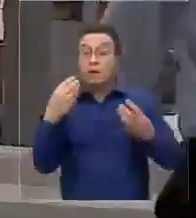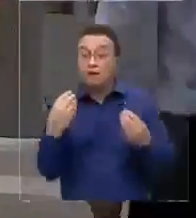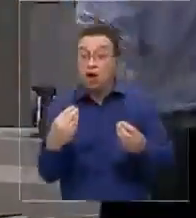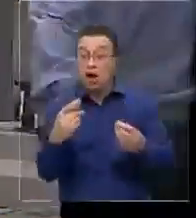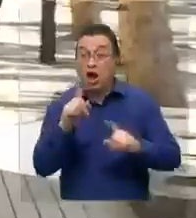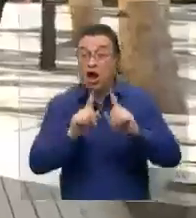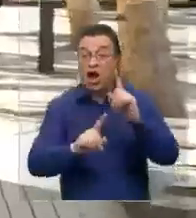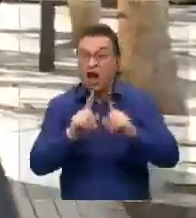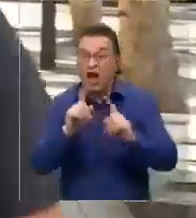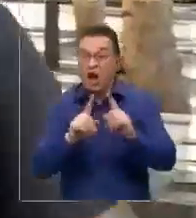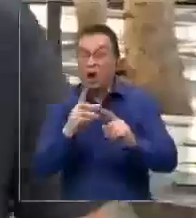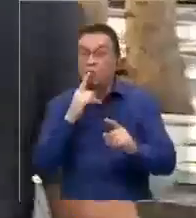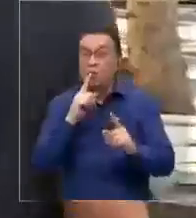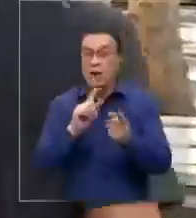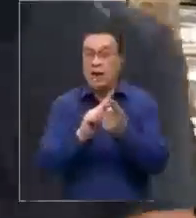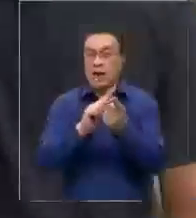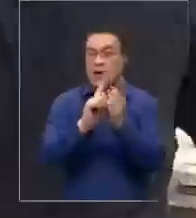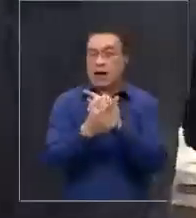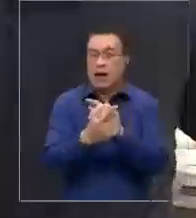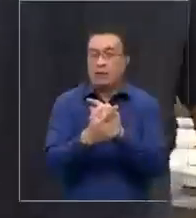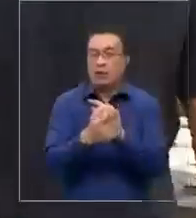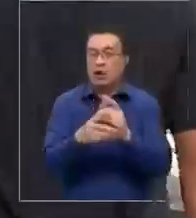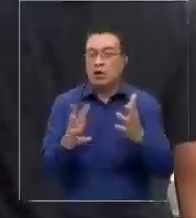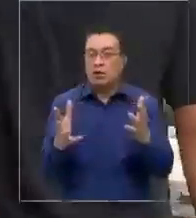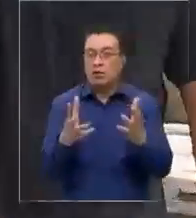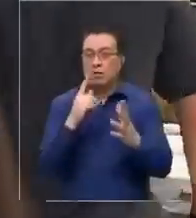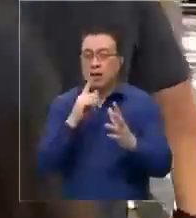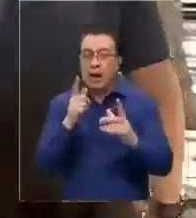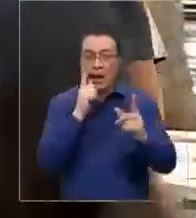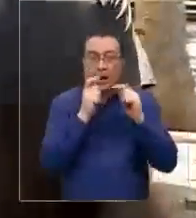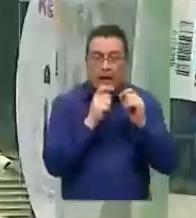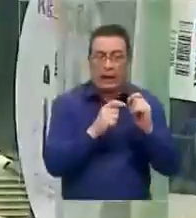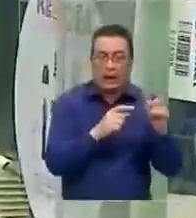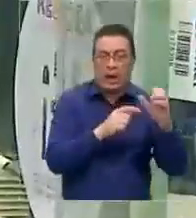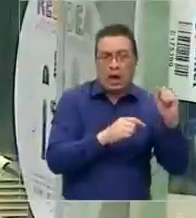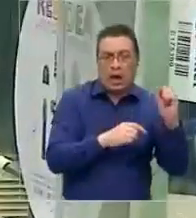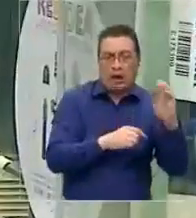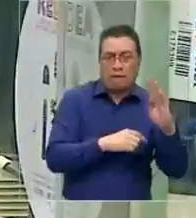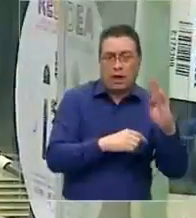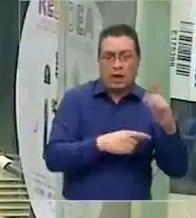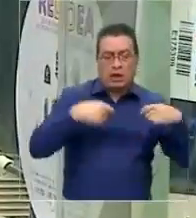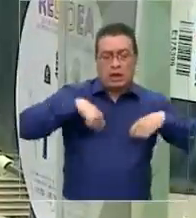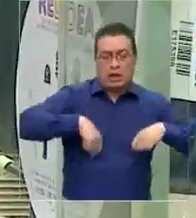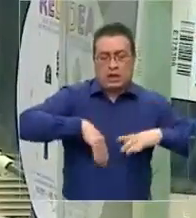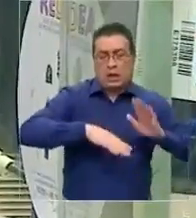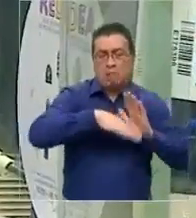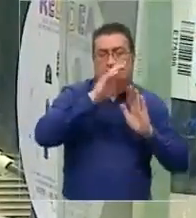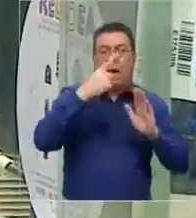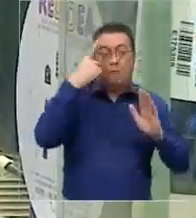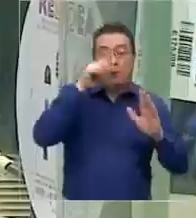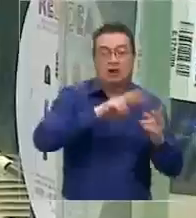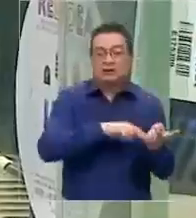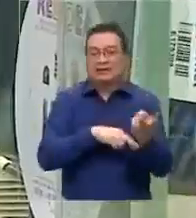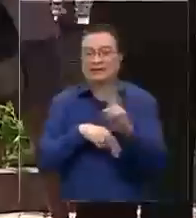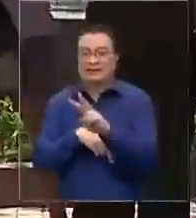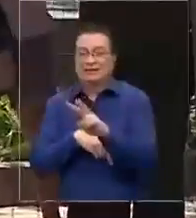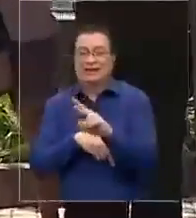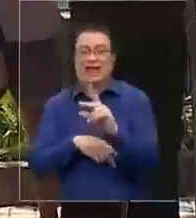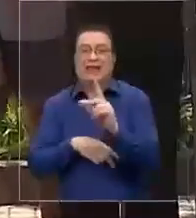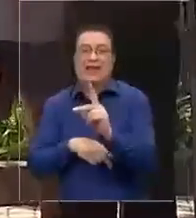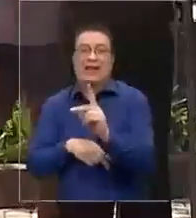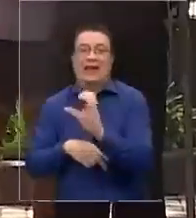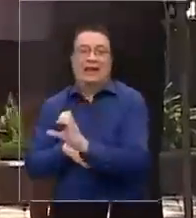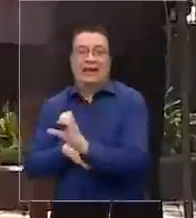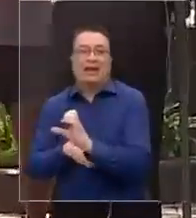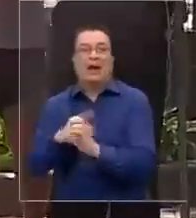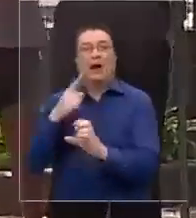decisión de algunos afiliados de cambiarse de los fondos más riesgosos, con mayor porcentaje de renta variable, a los más conservadores, con